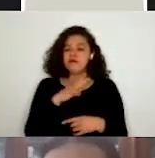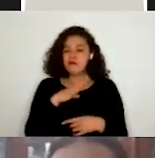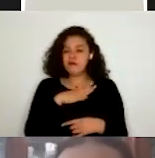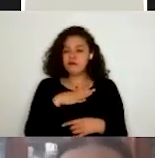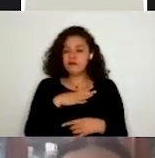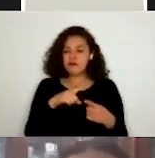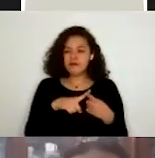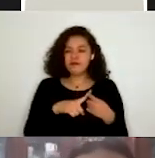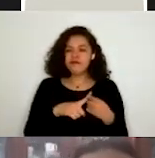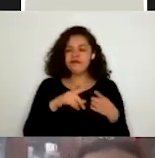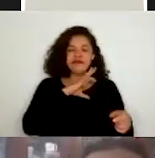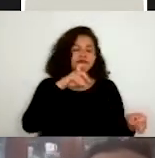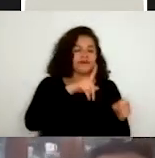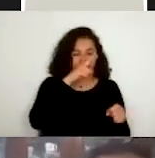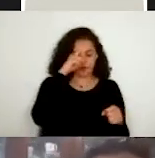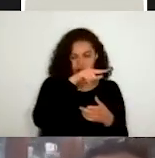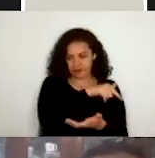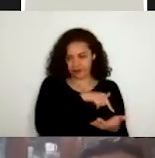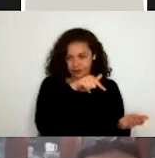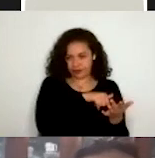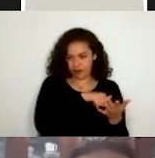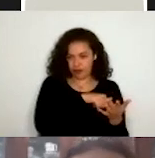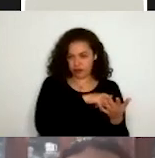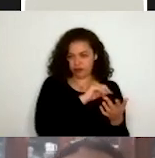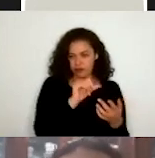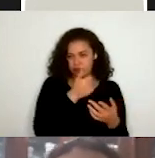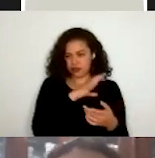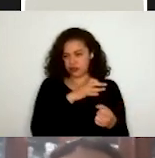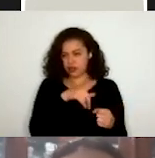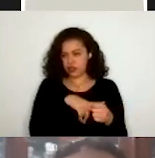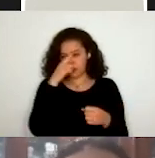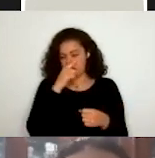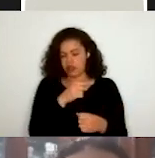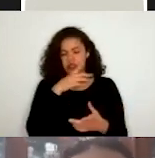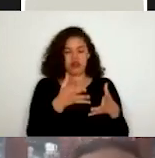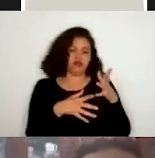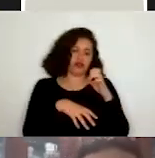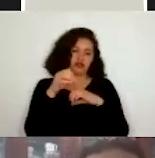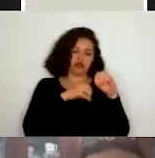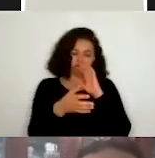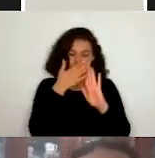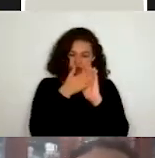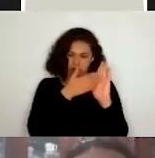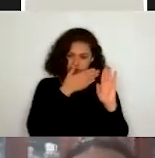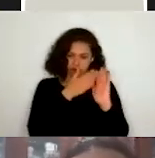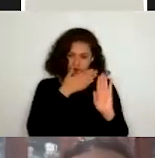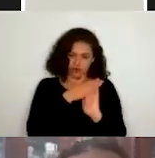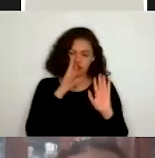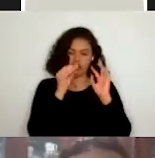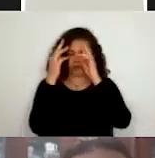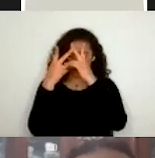a ser específicos para establecimientos, otros que son específicos para obras en proceso de construcción o